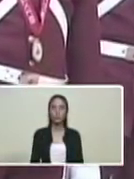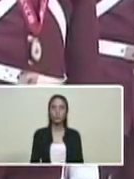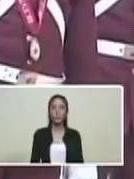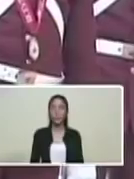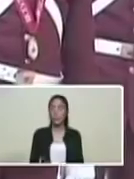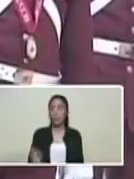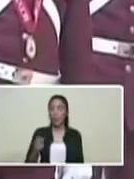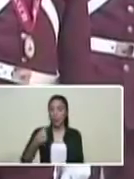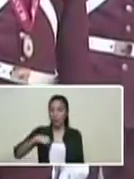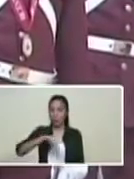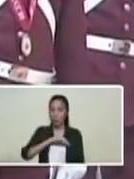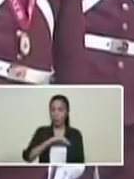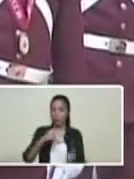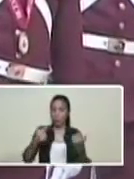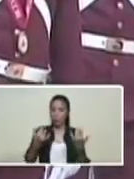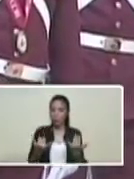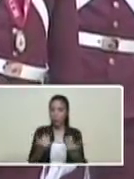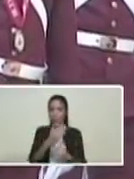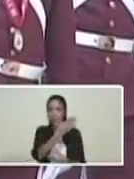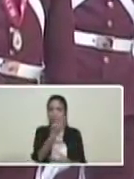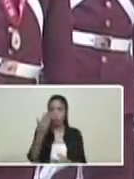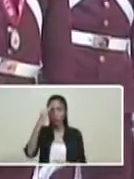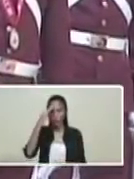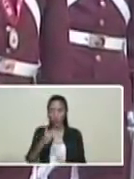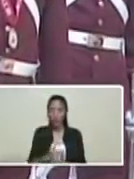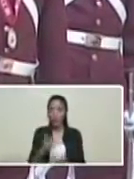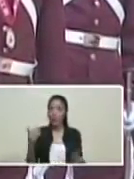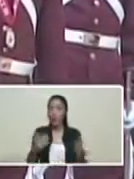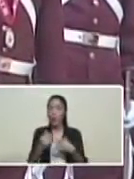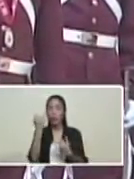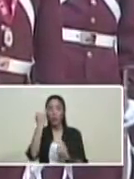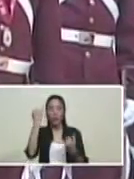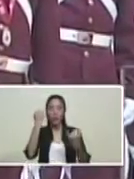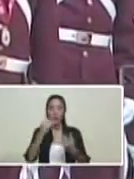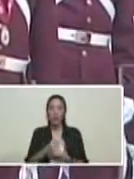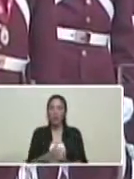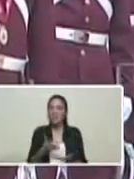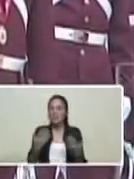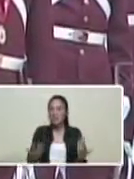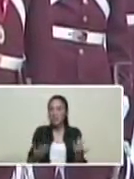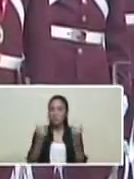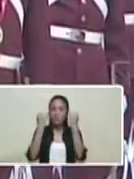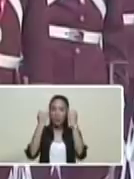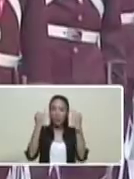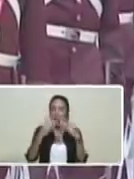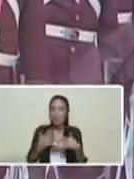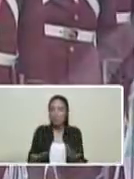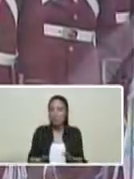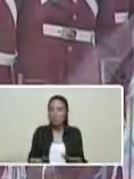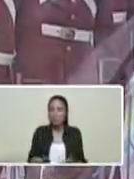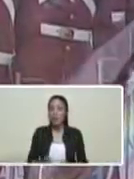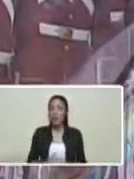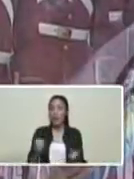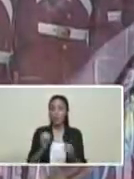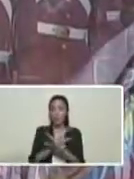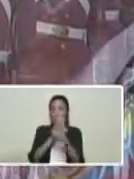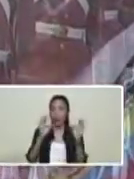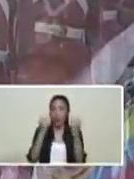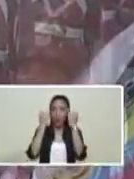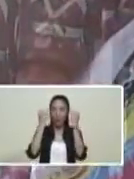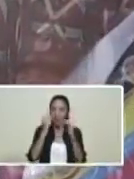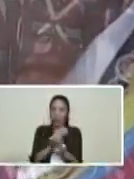nuestra fuerza armada nacional bolivariana tiene una doctrina un concepto que está muy claro